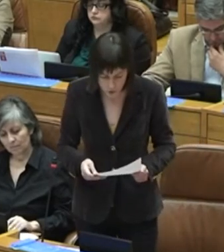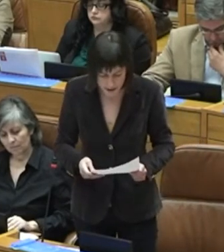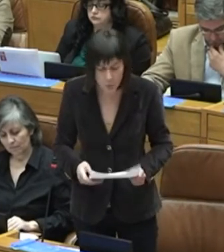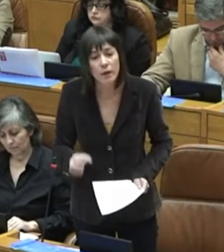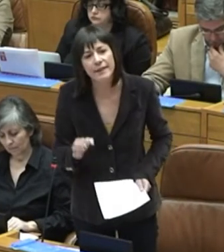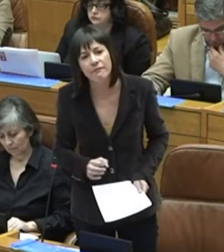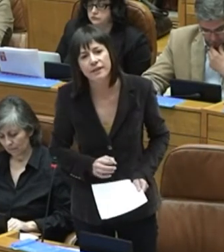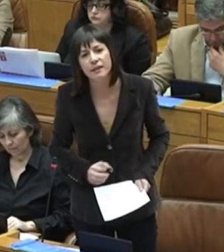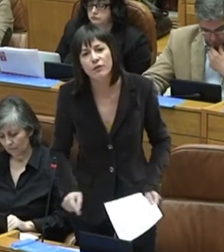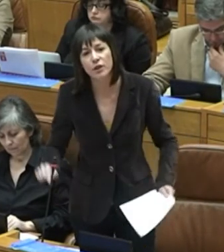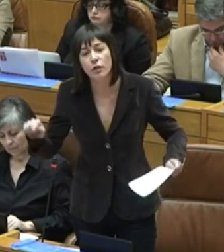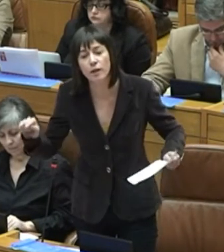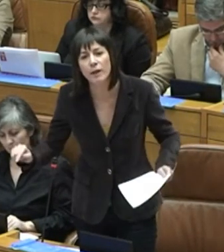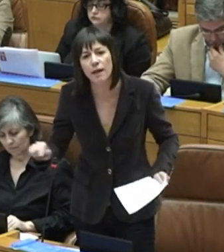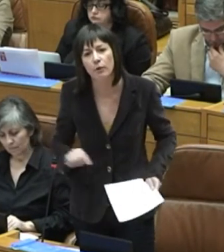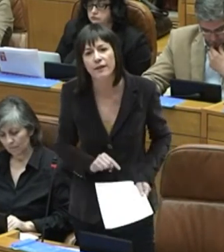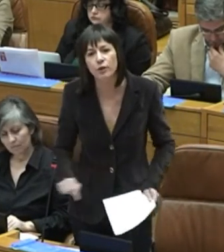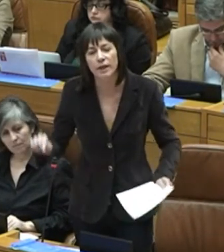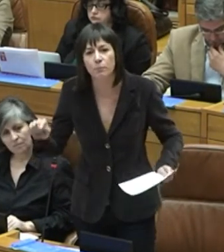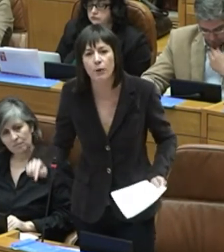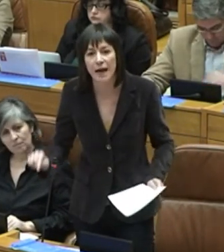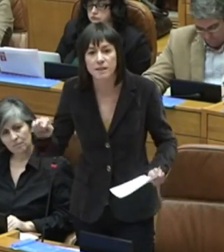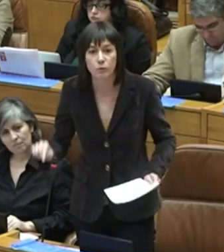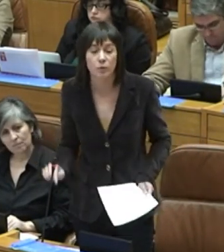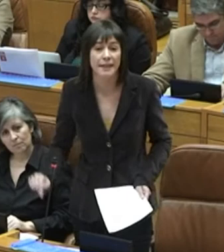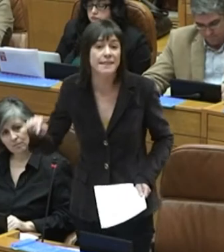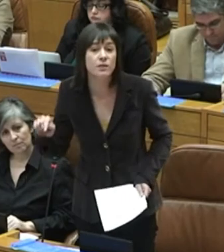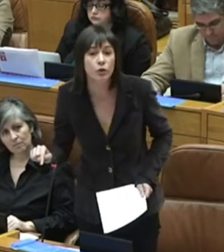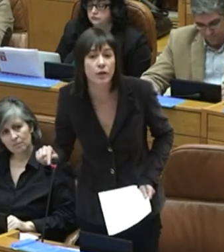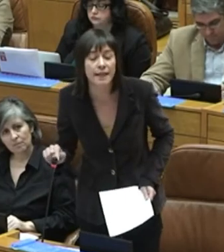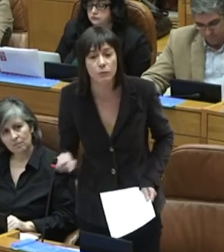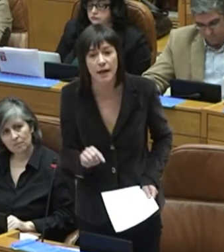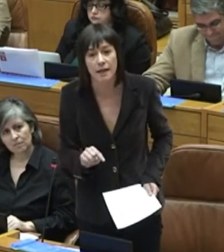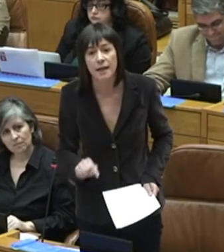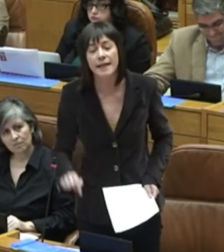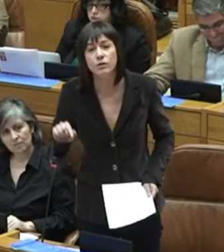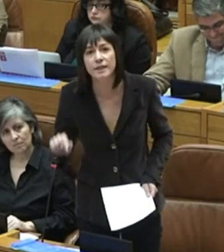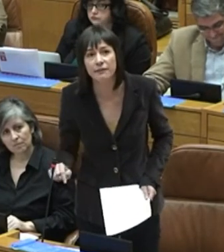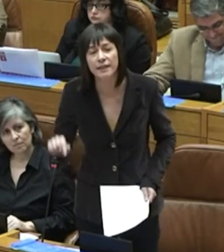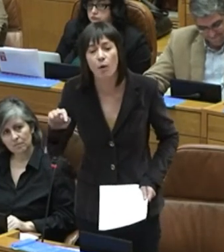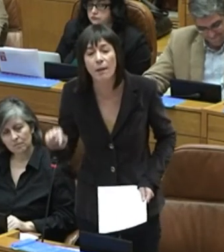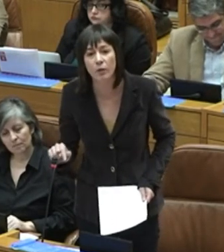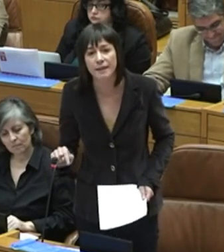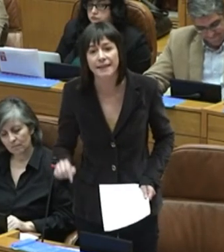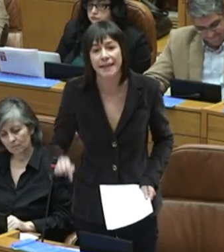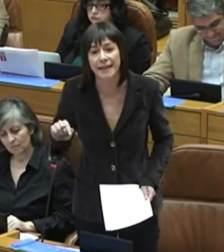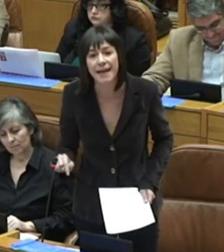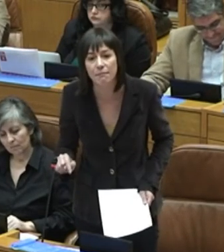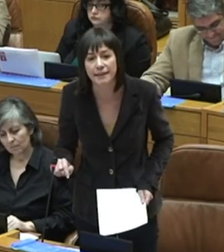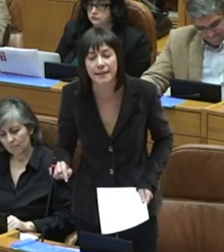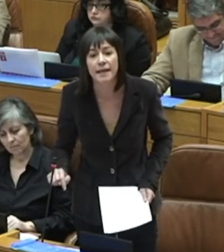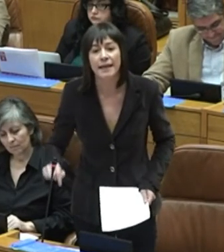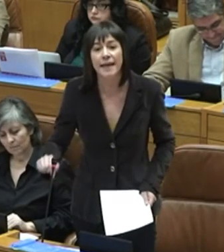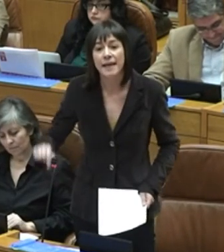o seu déficit frente ao 50% que impón as autonomías e isto non é neutral isto significa unha política que